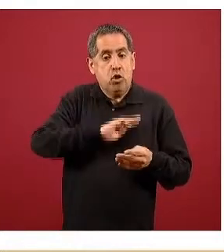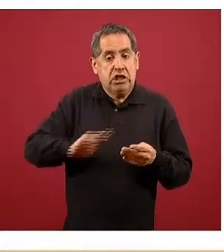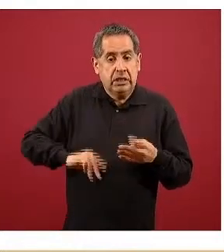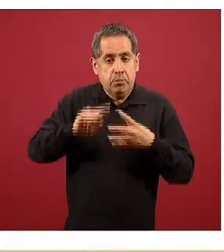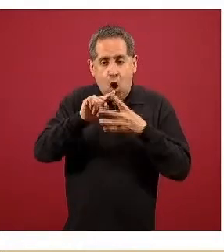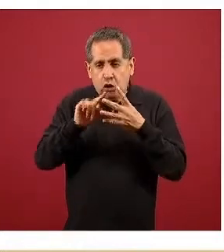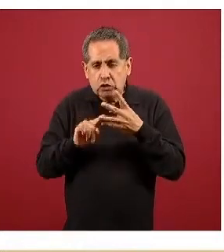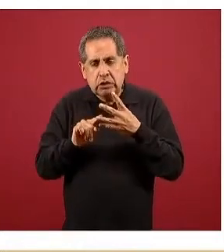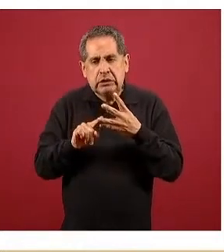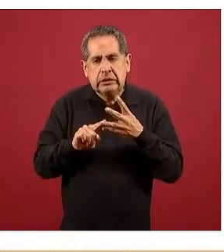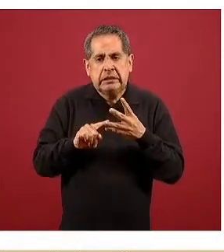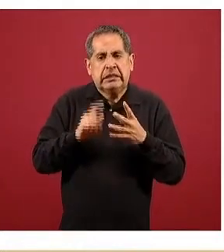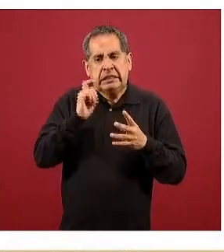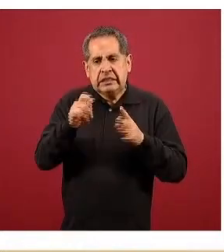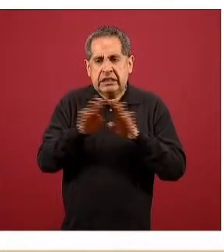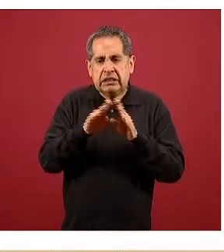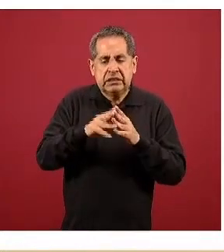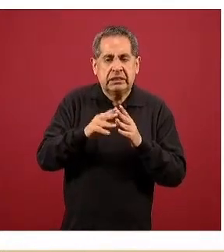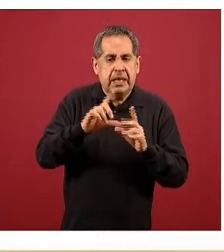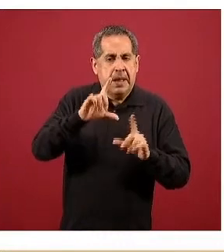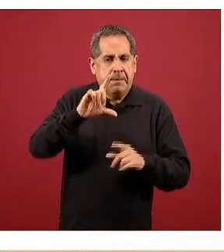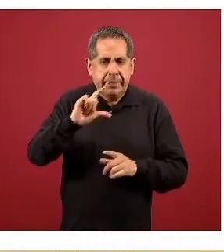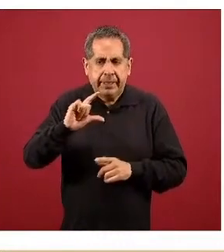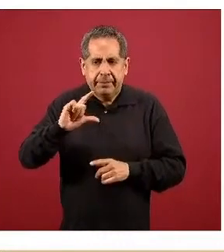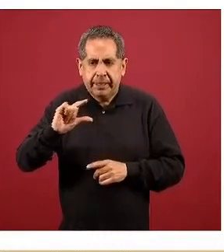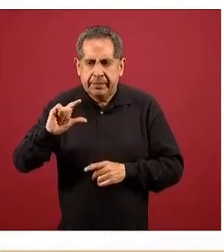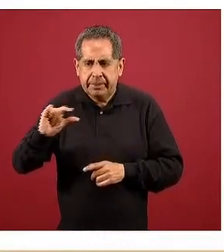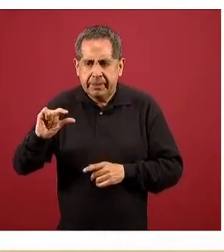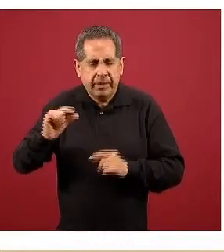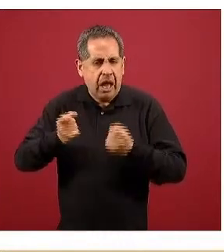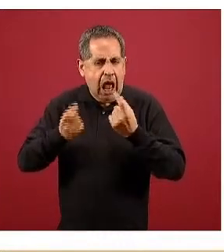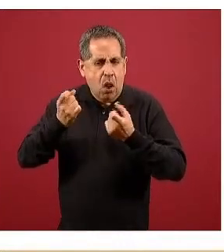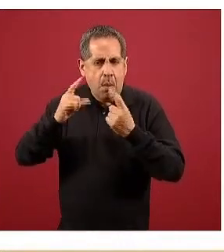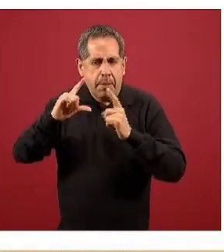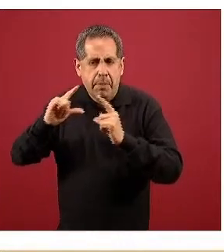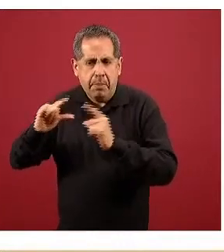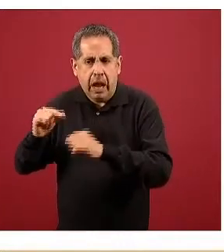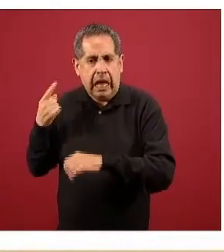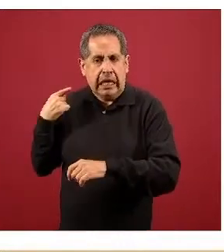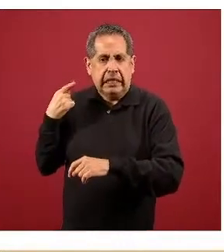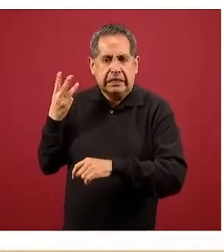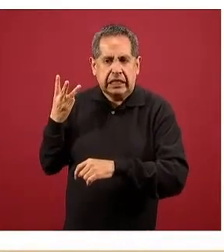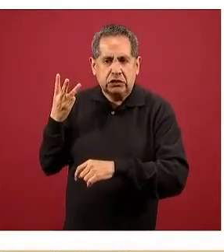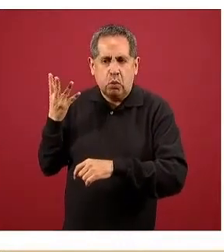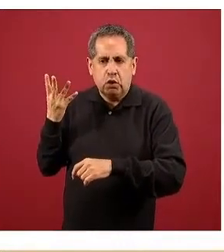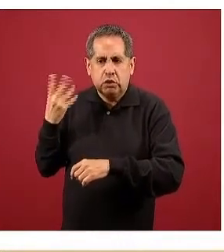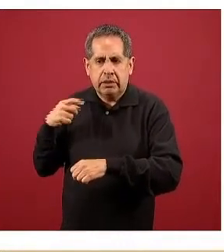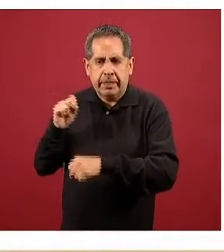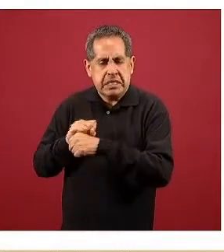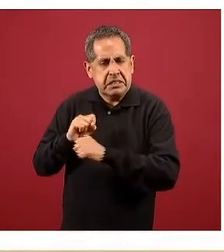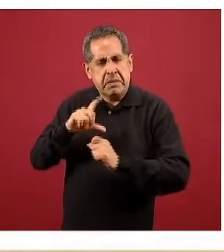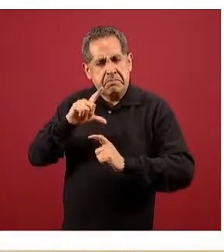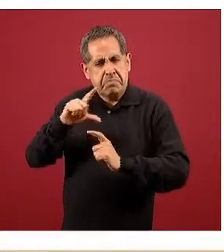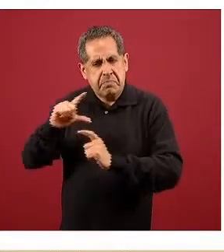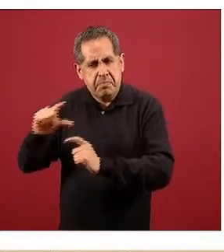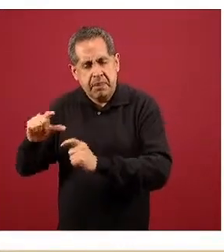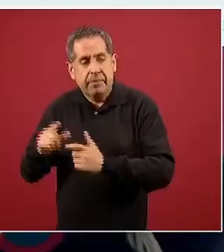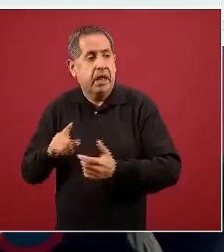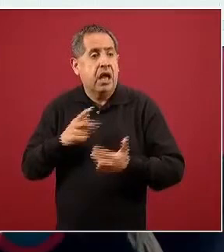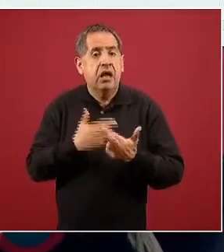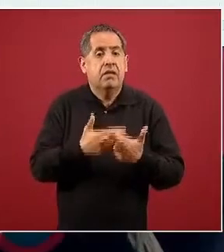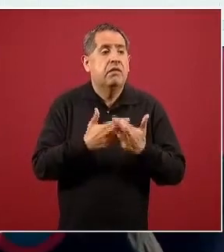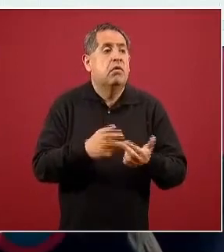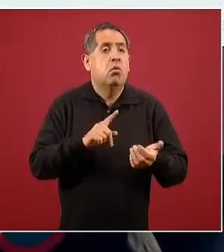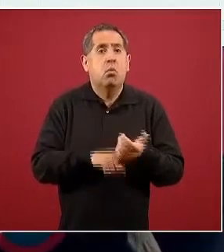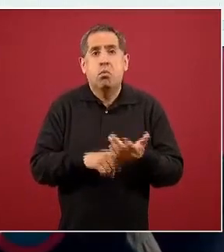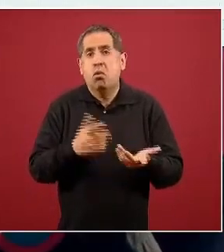gráfico muestran una tendencia a la disminución en las últimas 3 o 4 semanas, con una ocupación de camas general